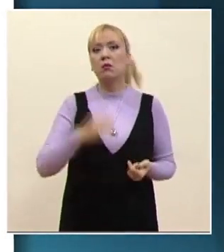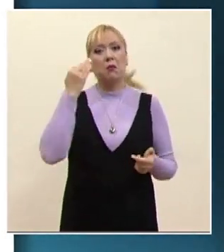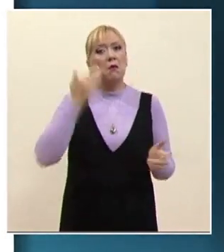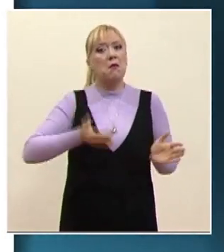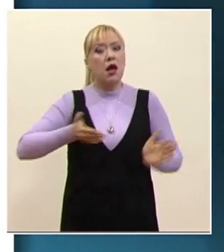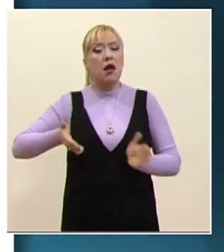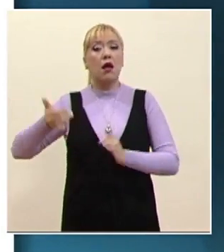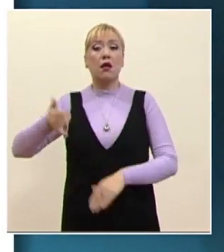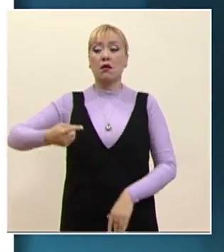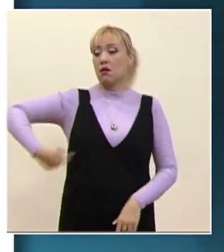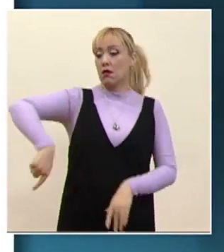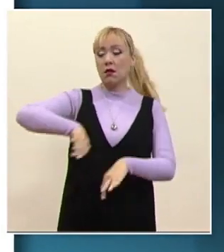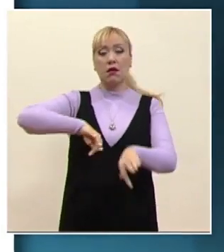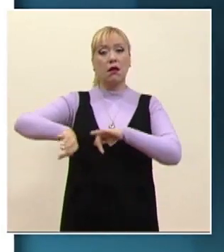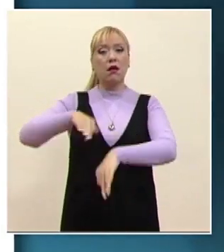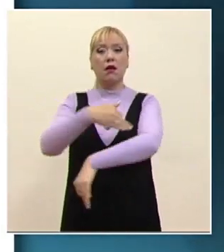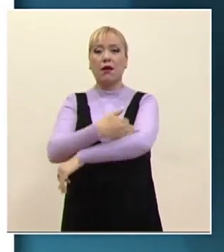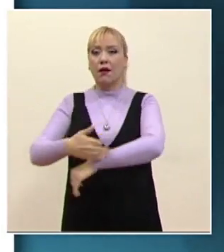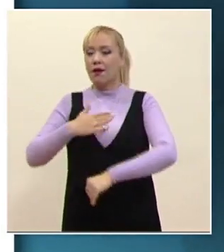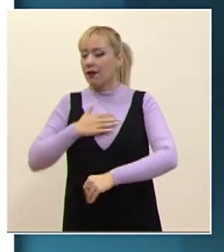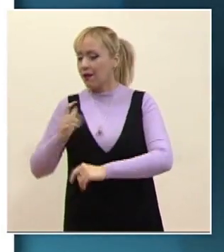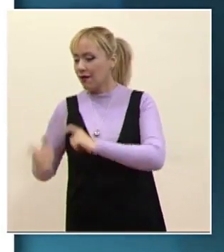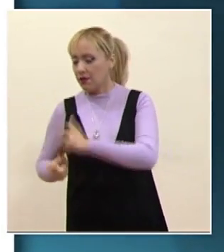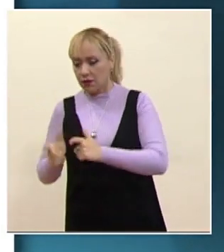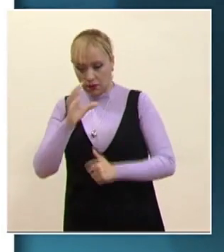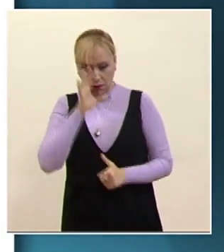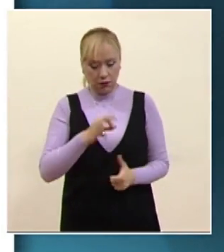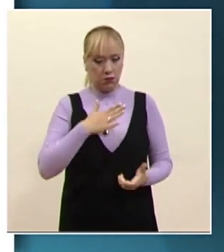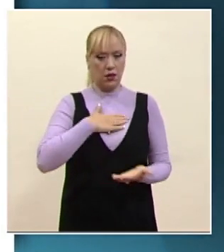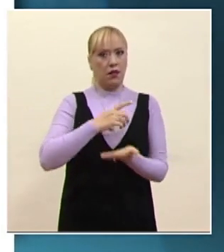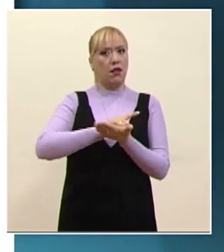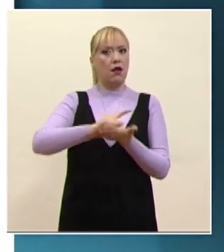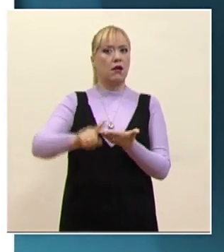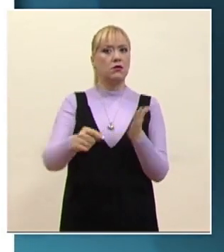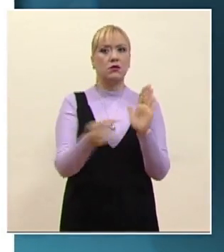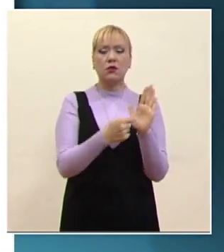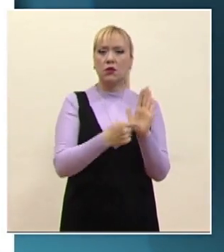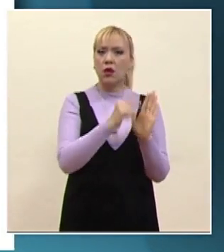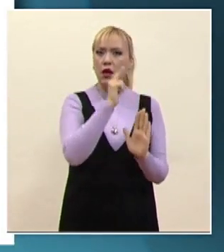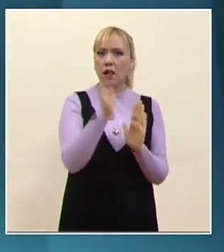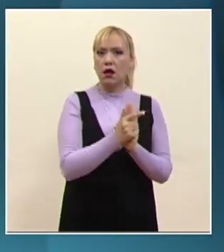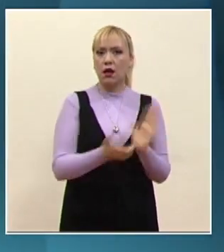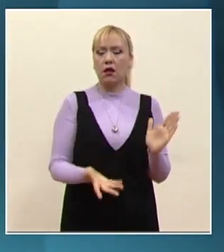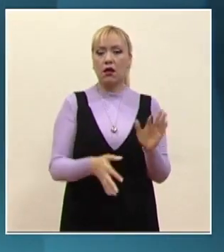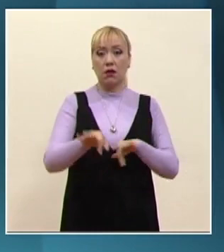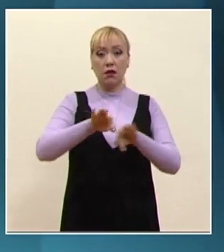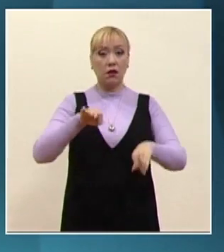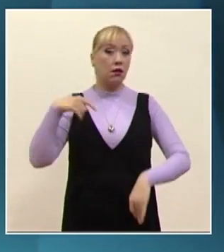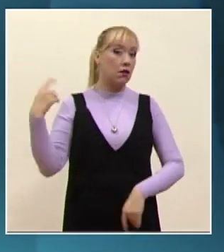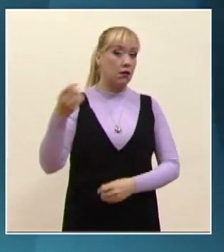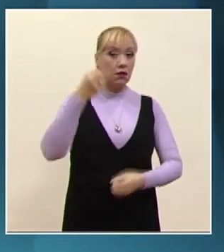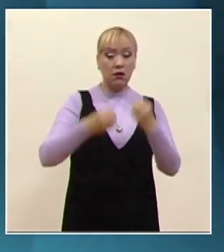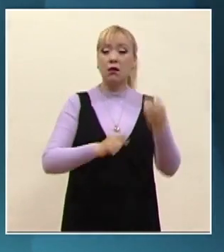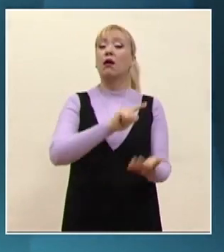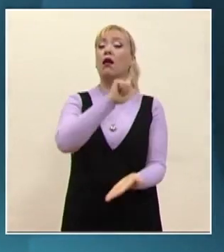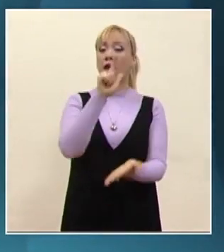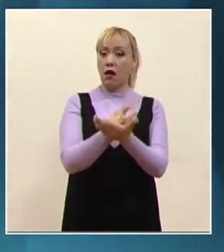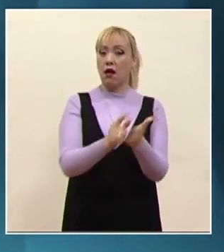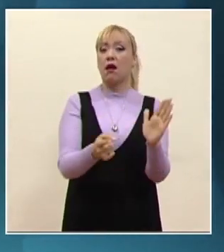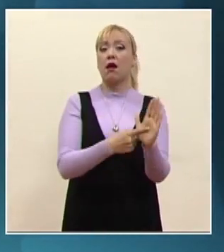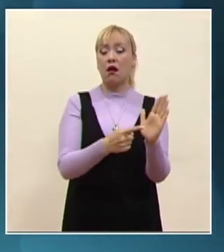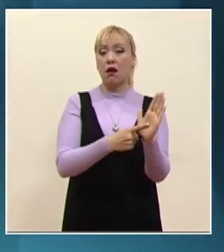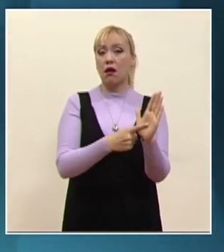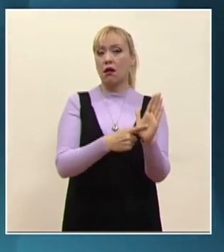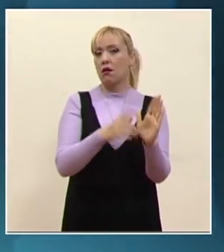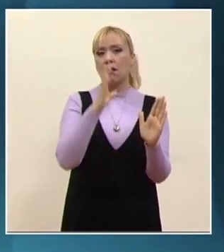sus familias, que son derechos adquiridos. Recordaron que quienes trabajan en la judicatura, por ley, no pueden contar con